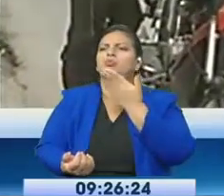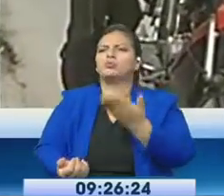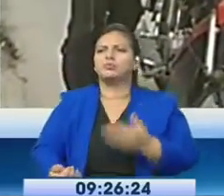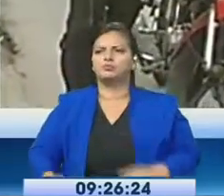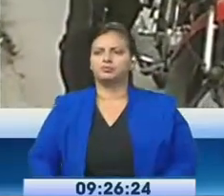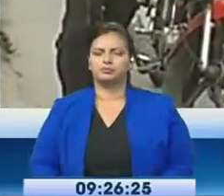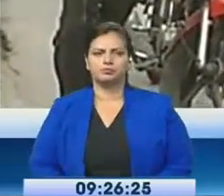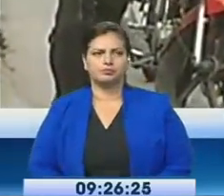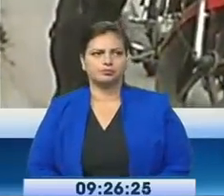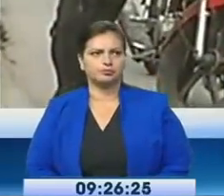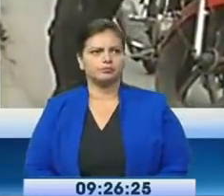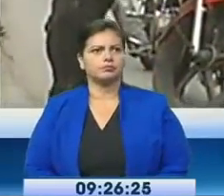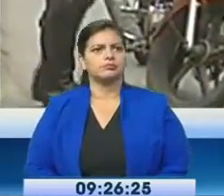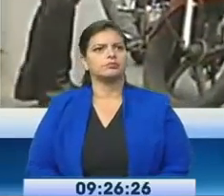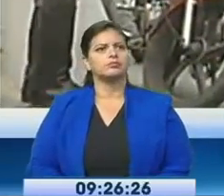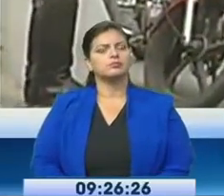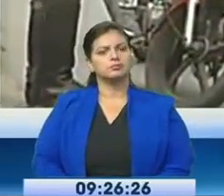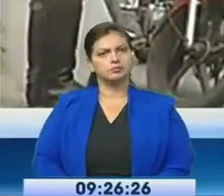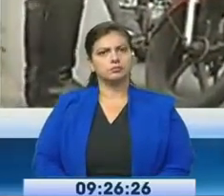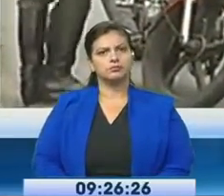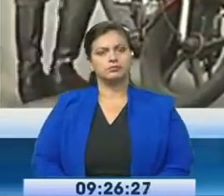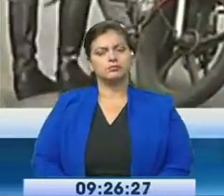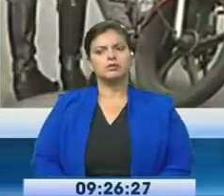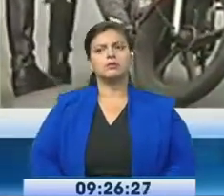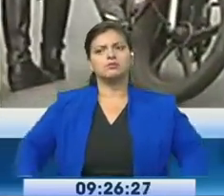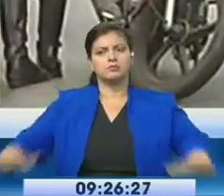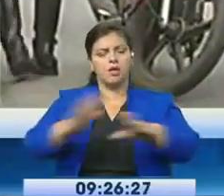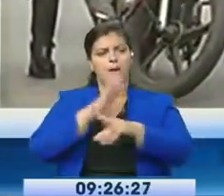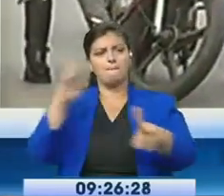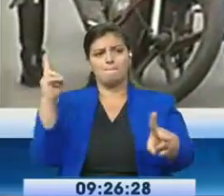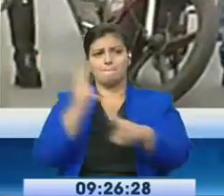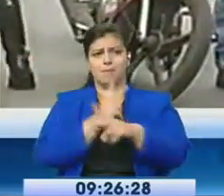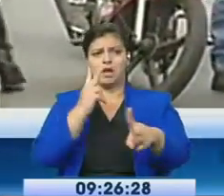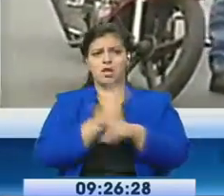conflictivo, pero sin embargo hay personas que indican que no lo es.